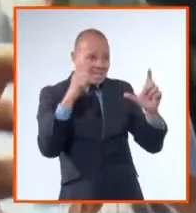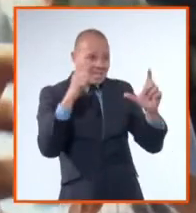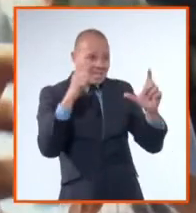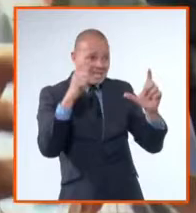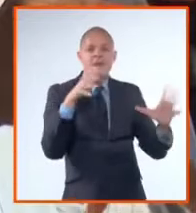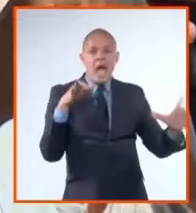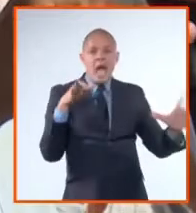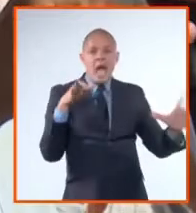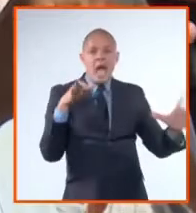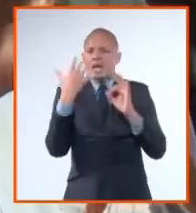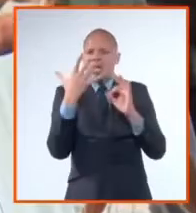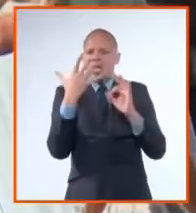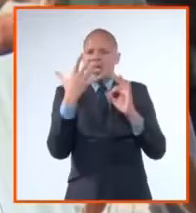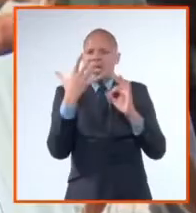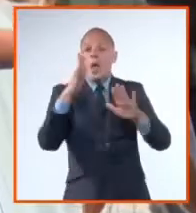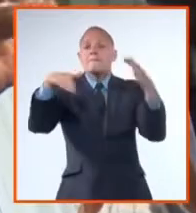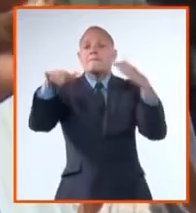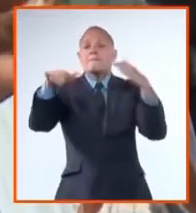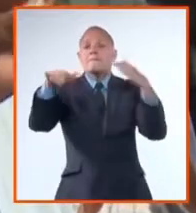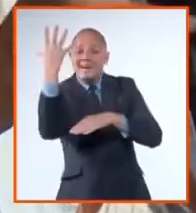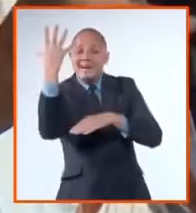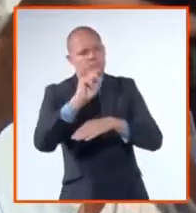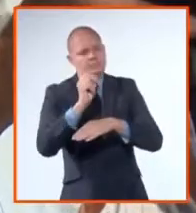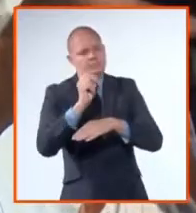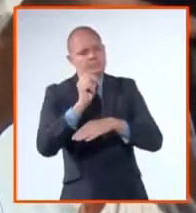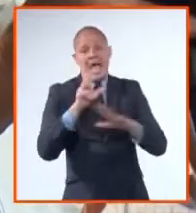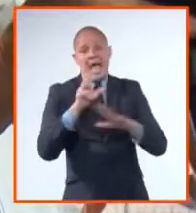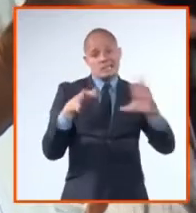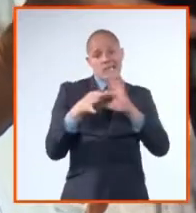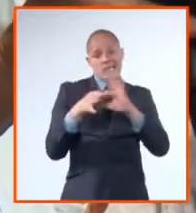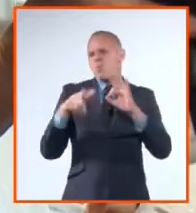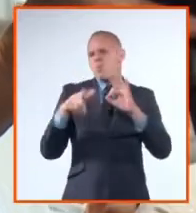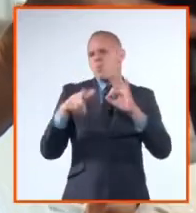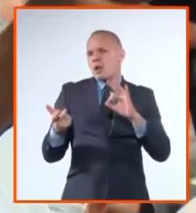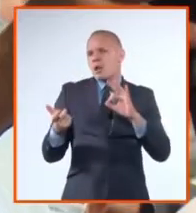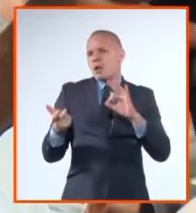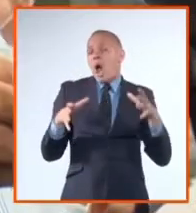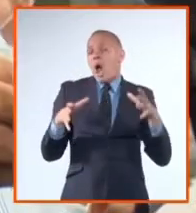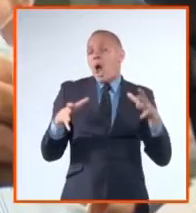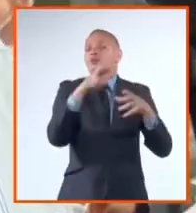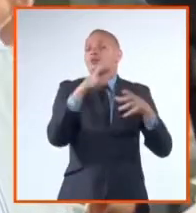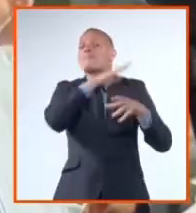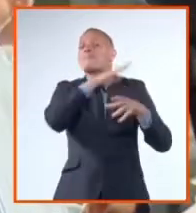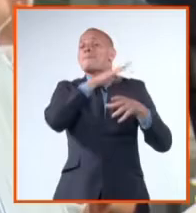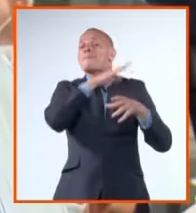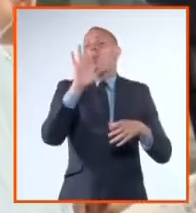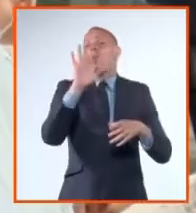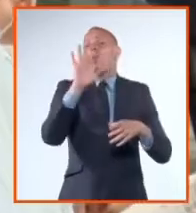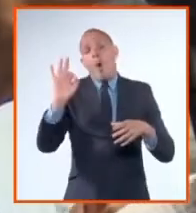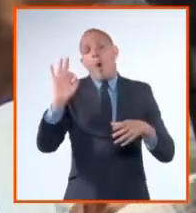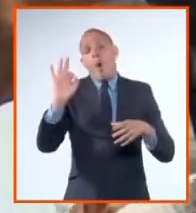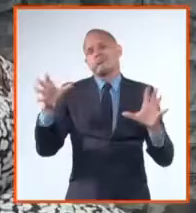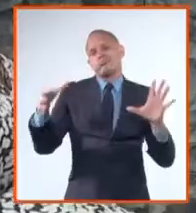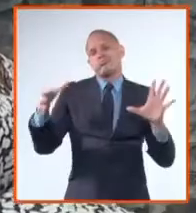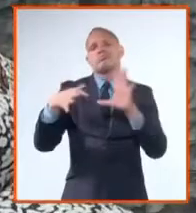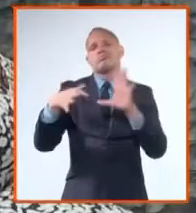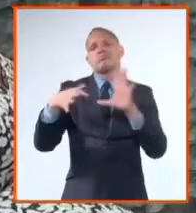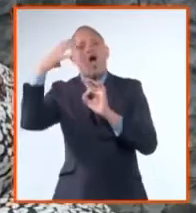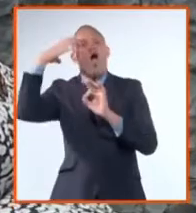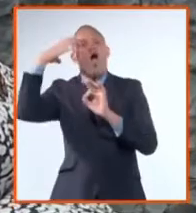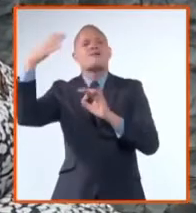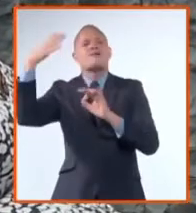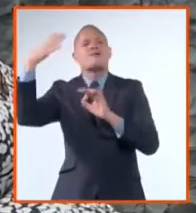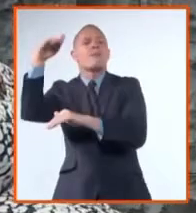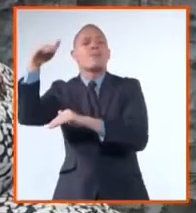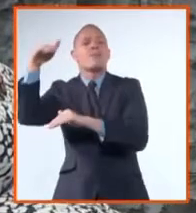claro. Sí. Bien, ese es un tema que en el momento que resulte adecuado, pues bueno, hay que entrar en los